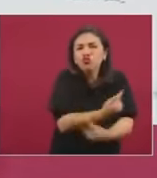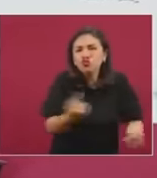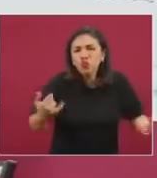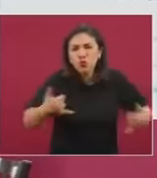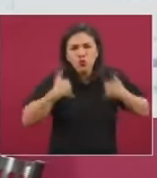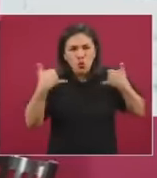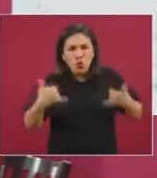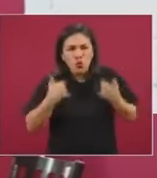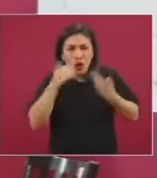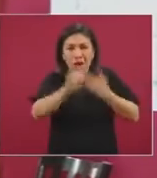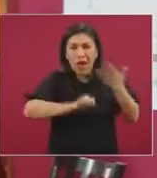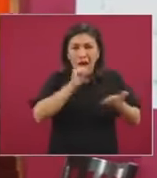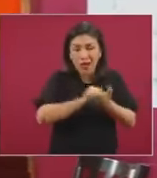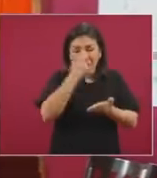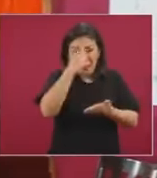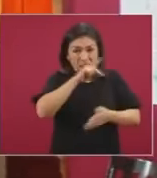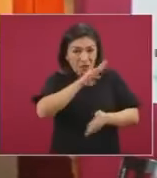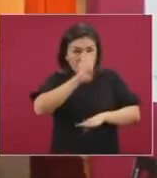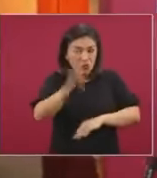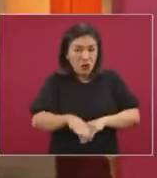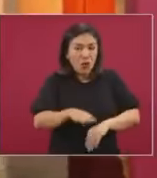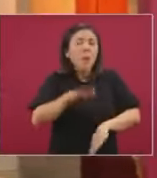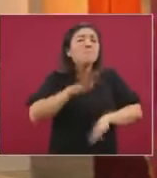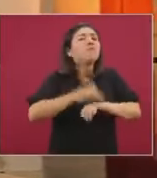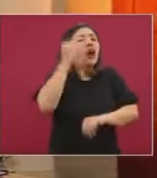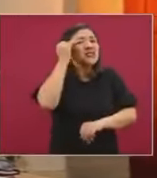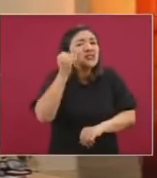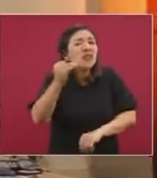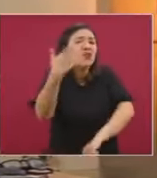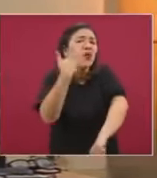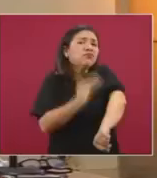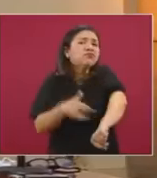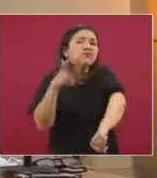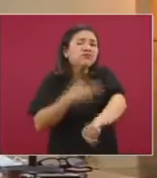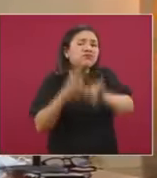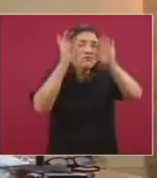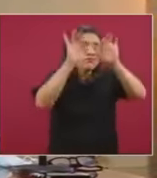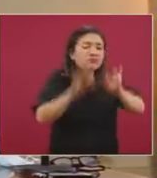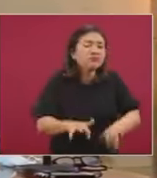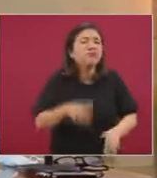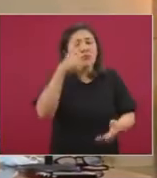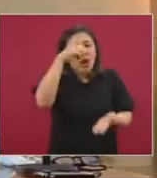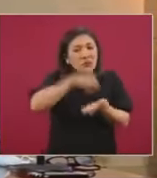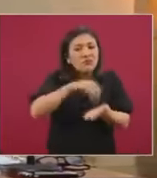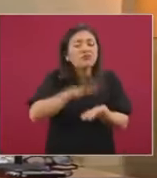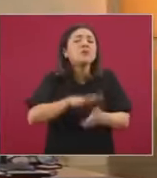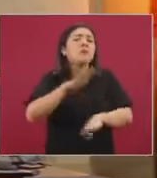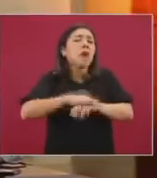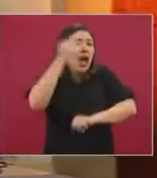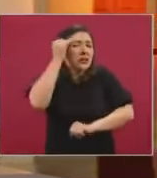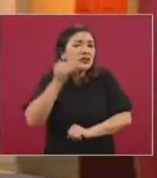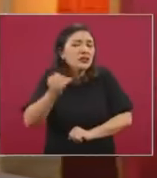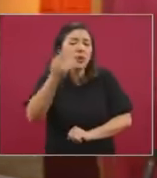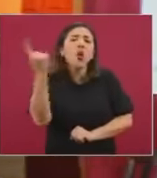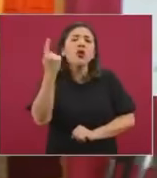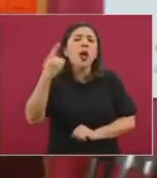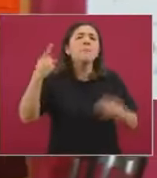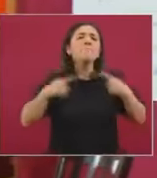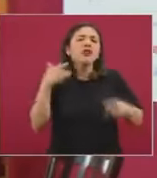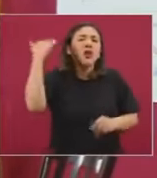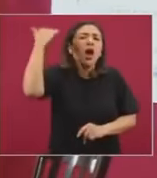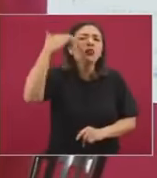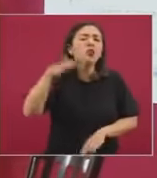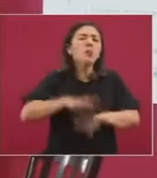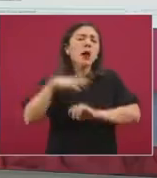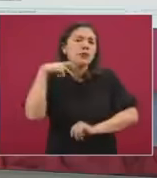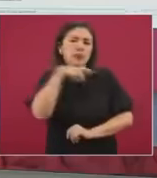pequeños el acta de defunción muchas veces tarda mucho más tiempo en registrarse, en conseguirse, que en el resto